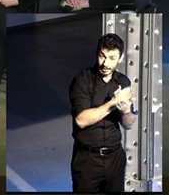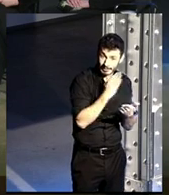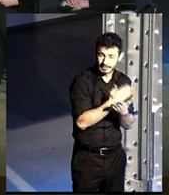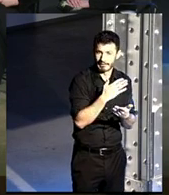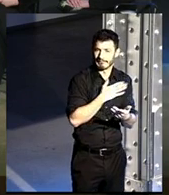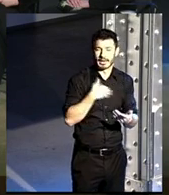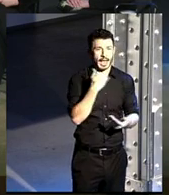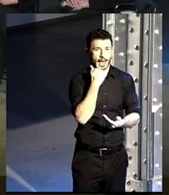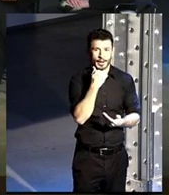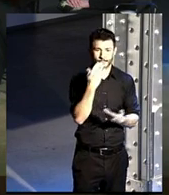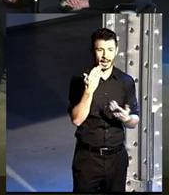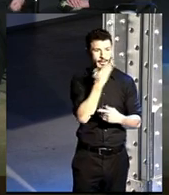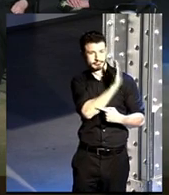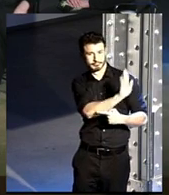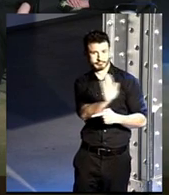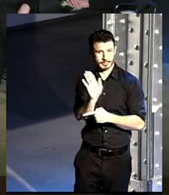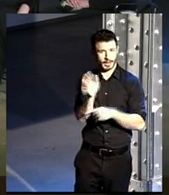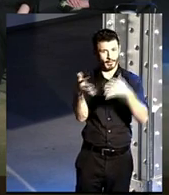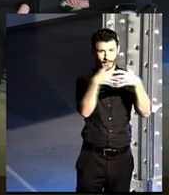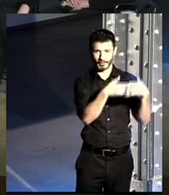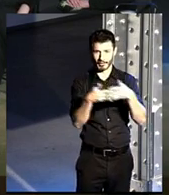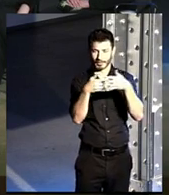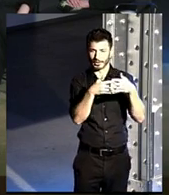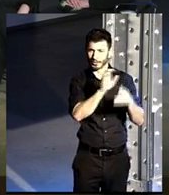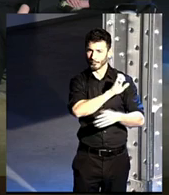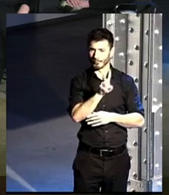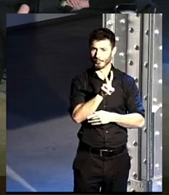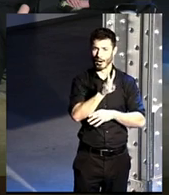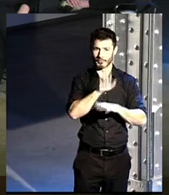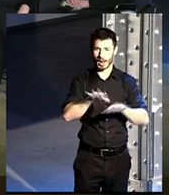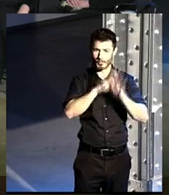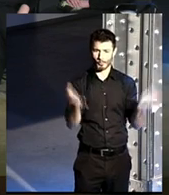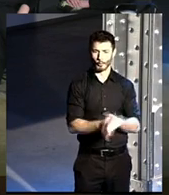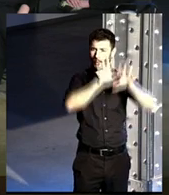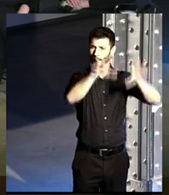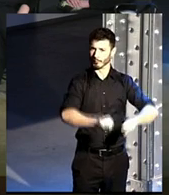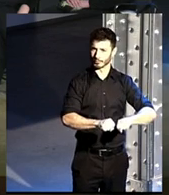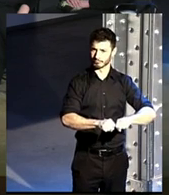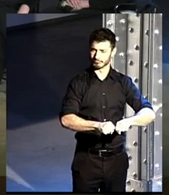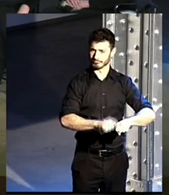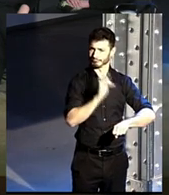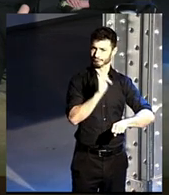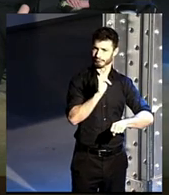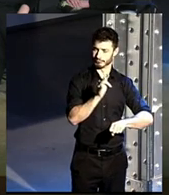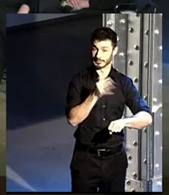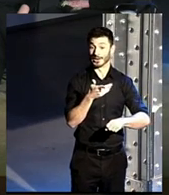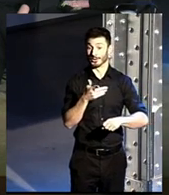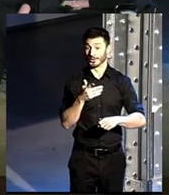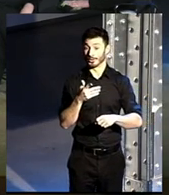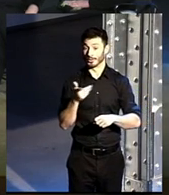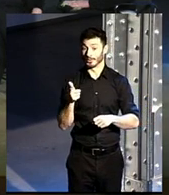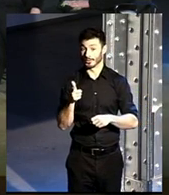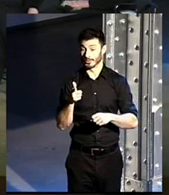para enseñar que los Estados Unidos iban a conquistar el mundo entero y todo. La otra, en cambio, es muy